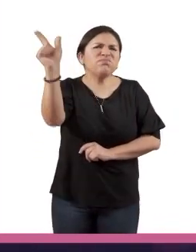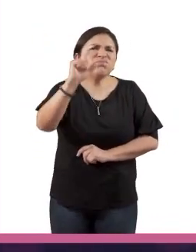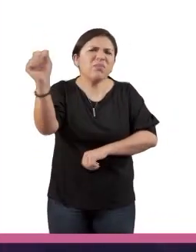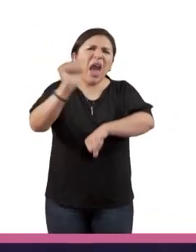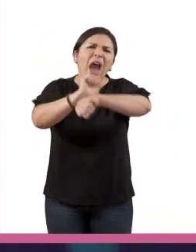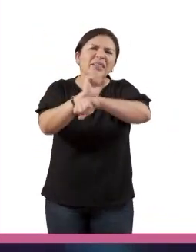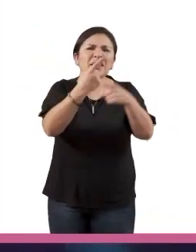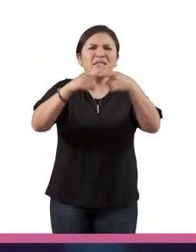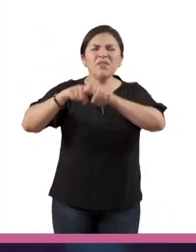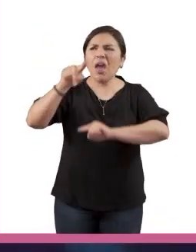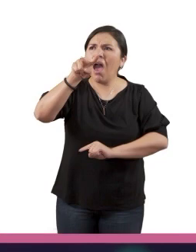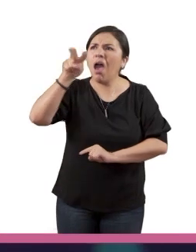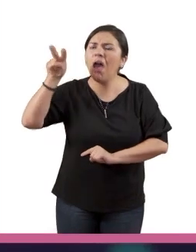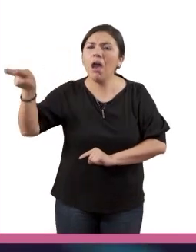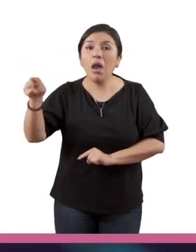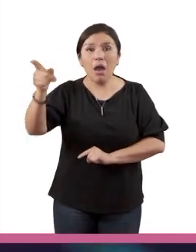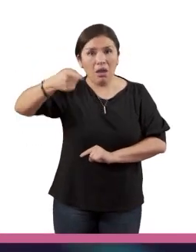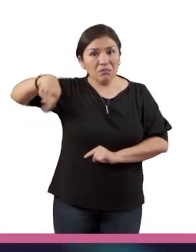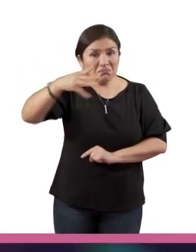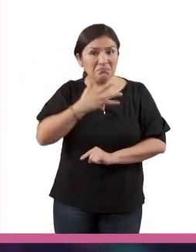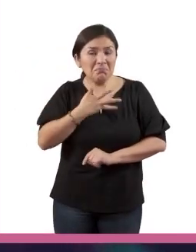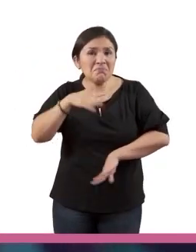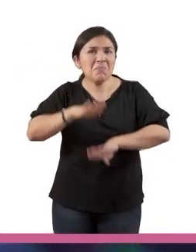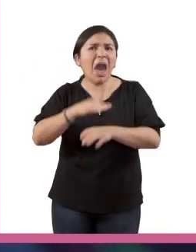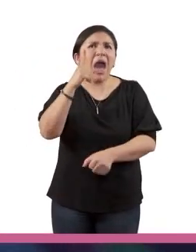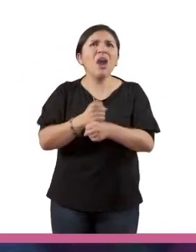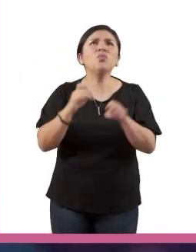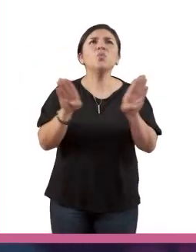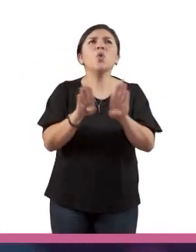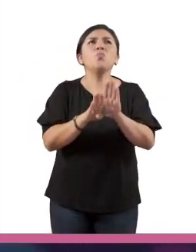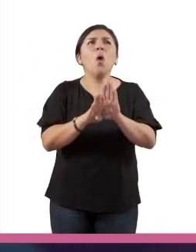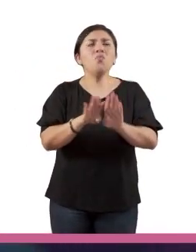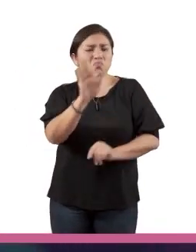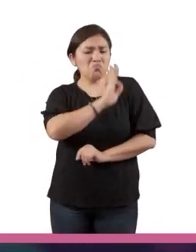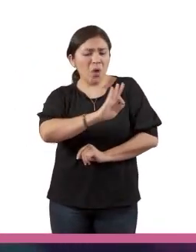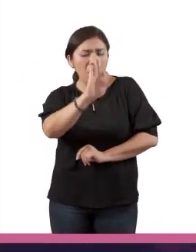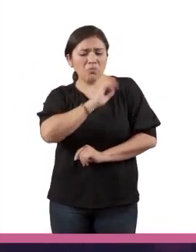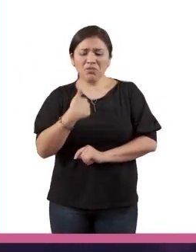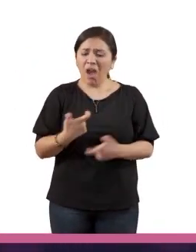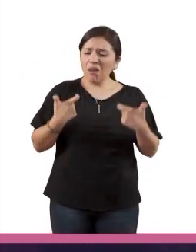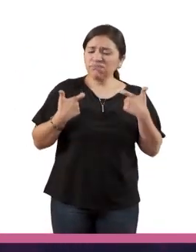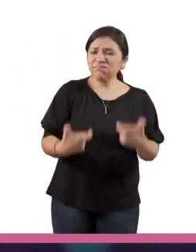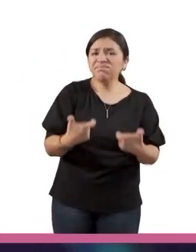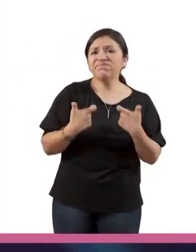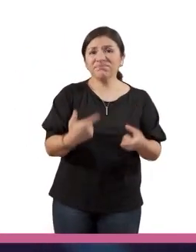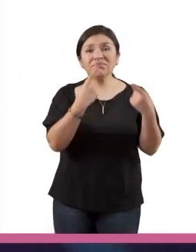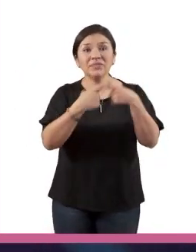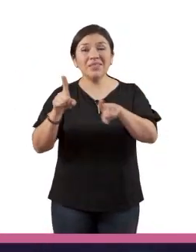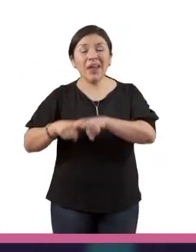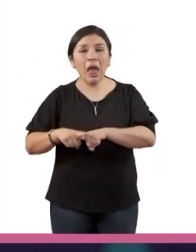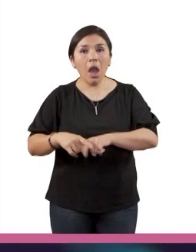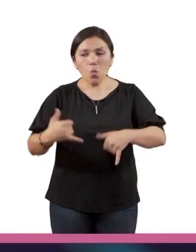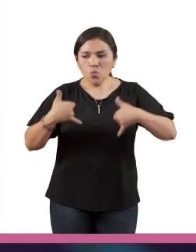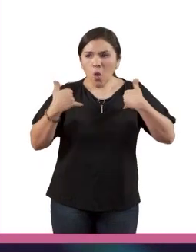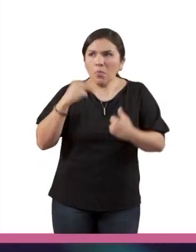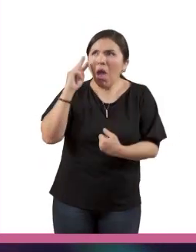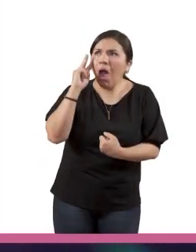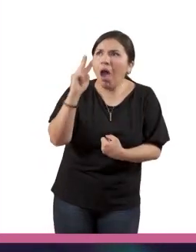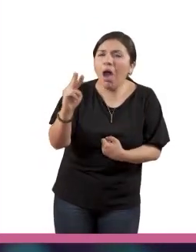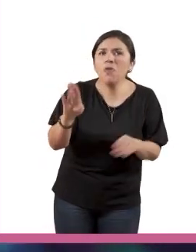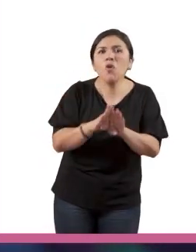populares están manejándose con el poder del dinero, la presión que esto